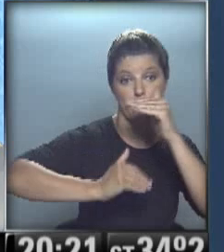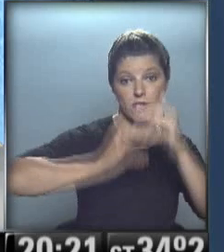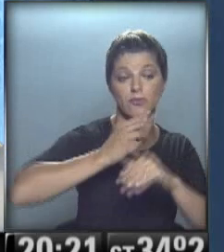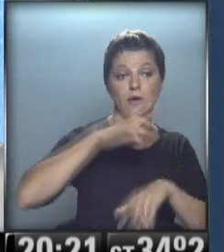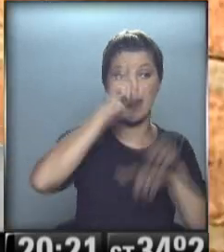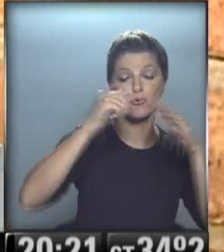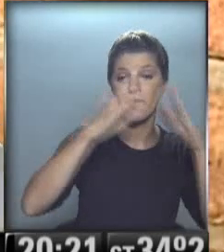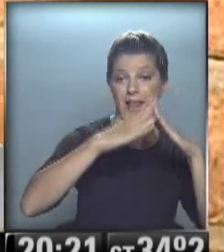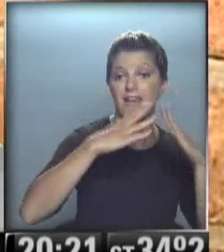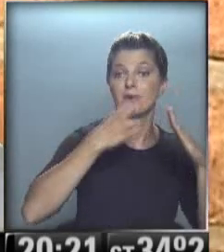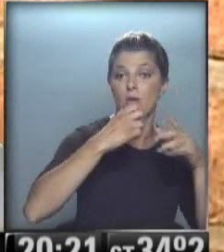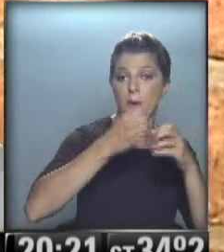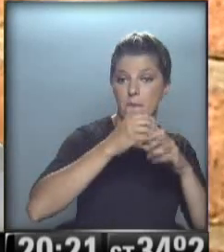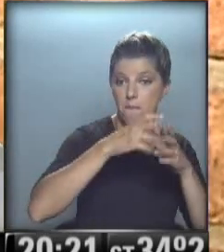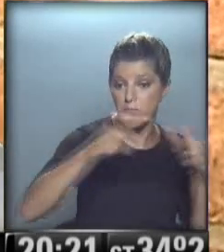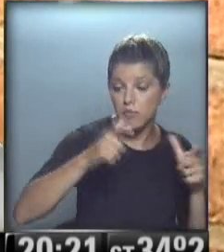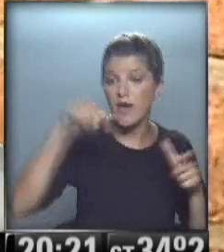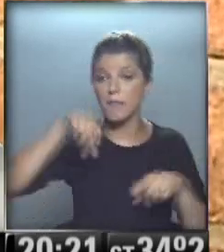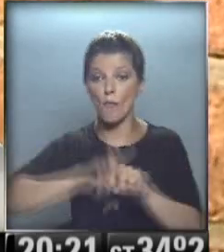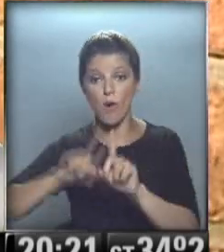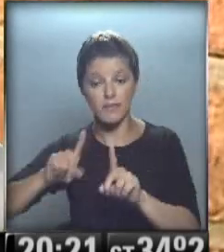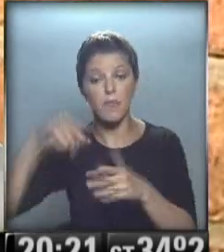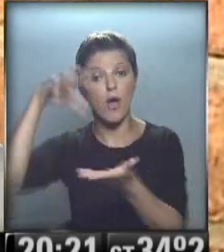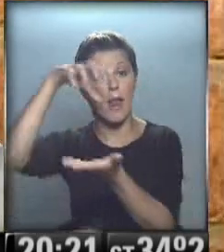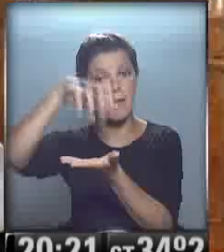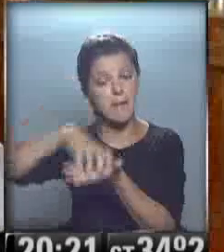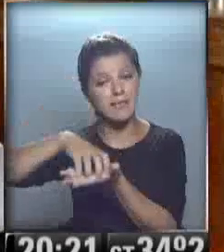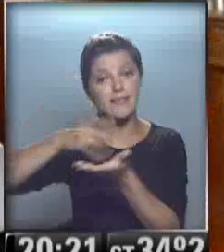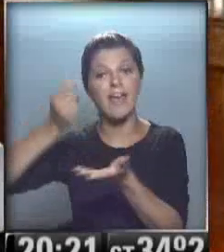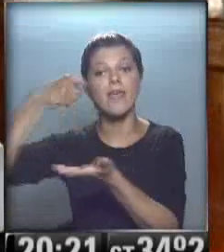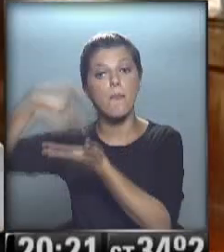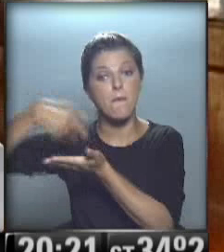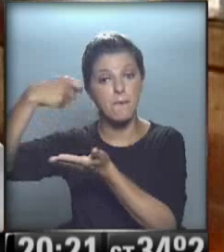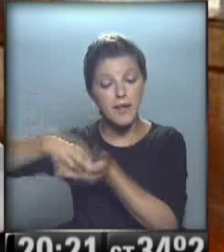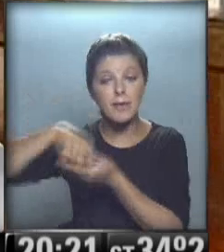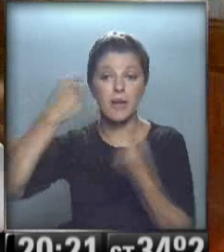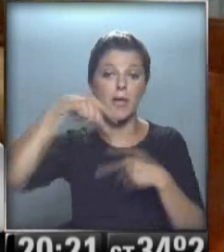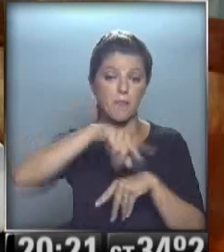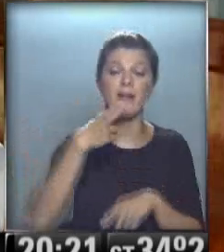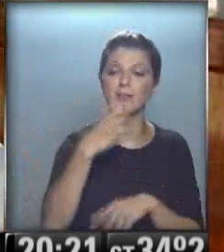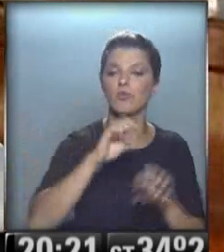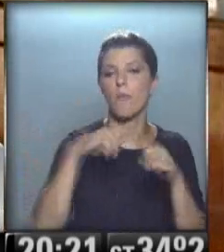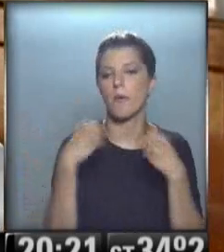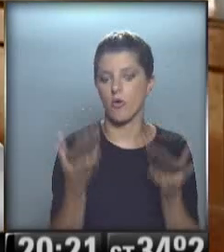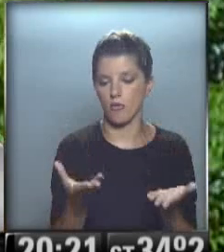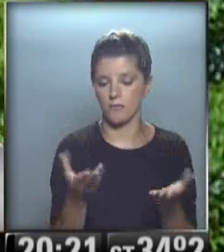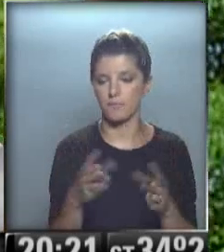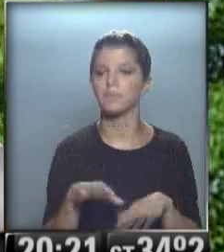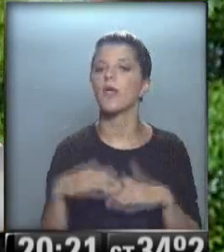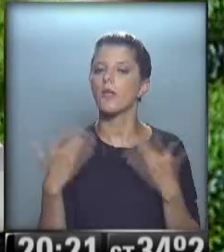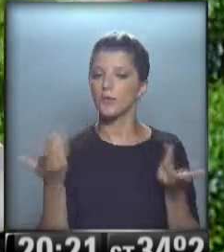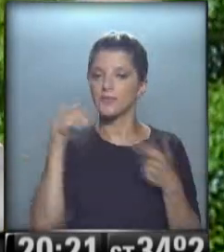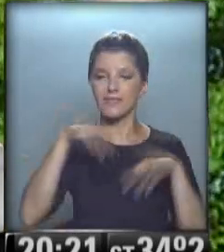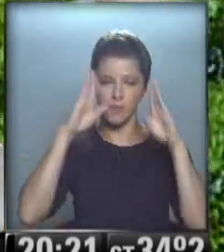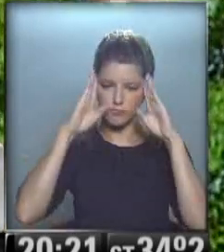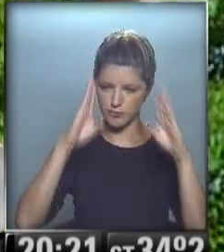demanda con la agilización de los procesos de inversión por la oferta para mejorar la satisfacción de esa demanda. Entonces, de eso se trata